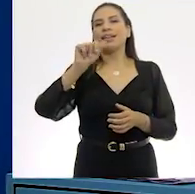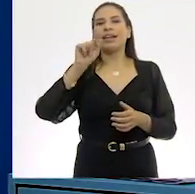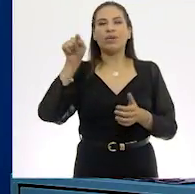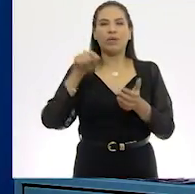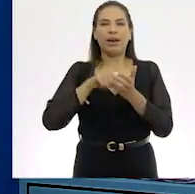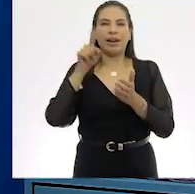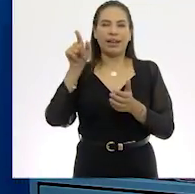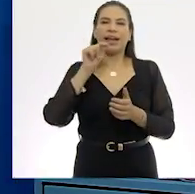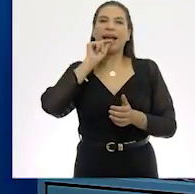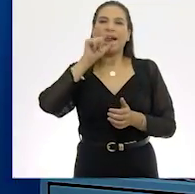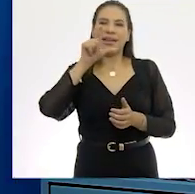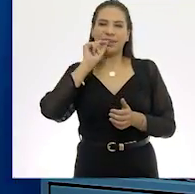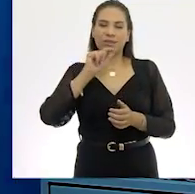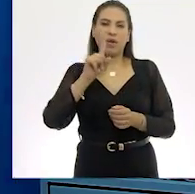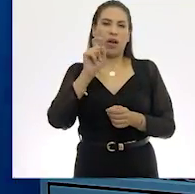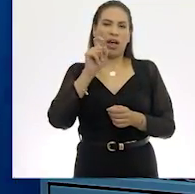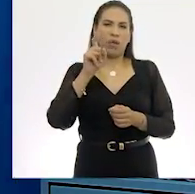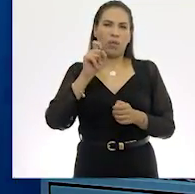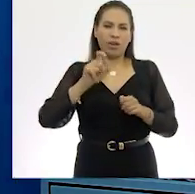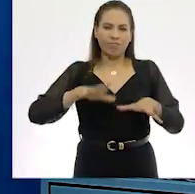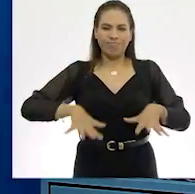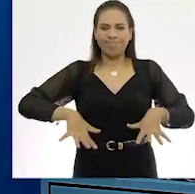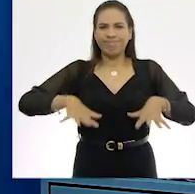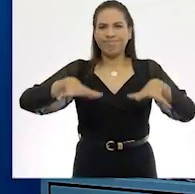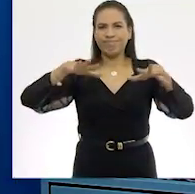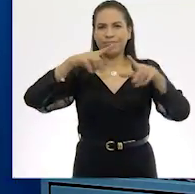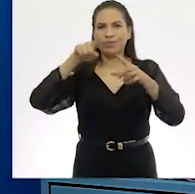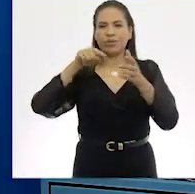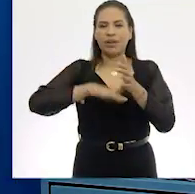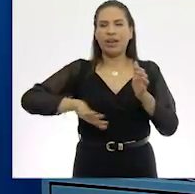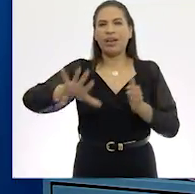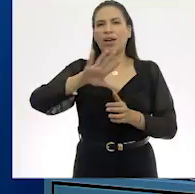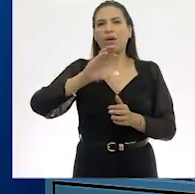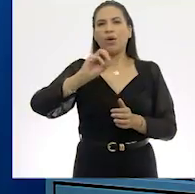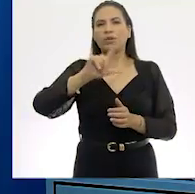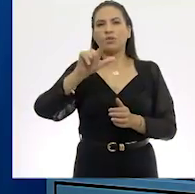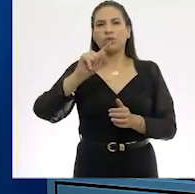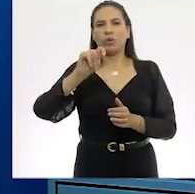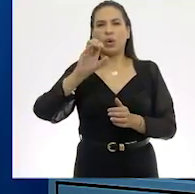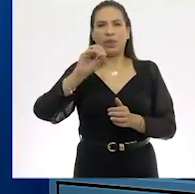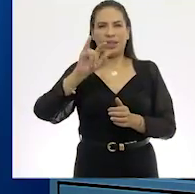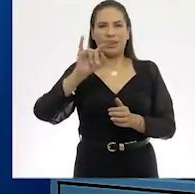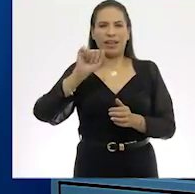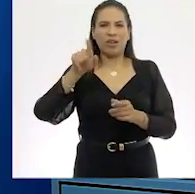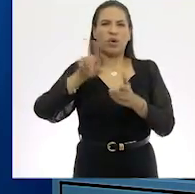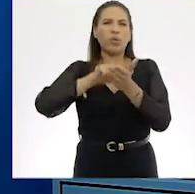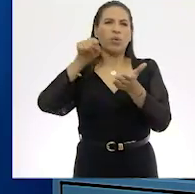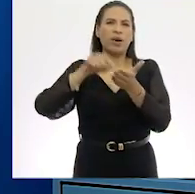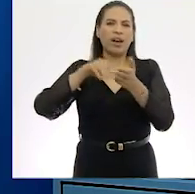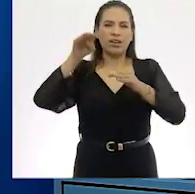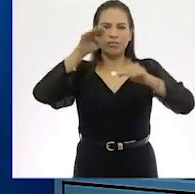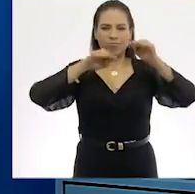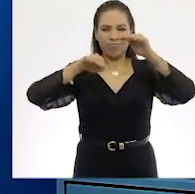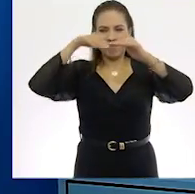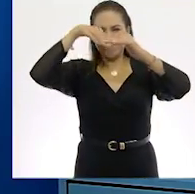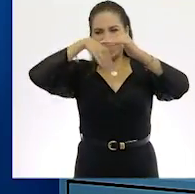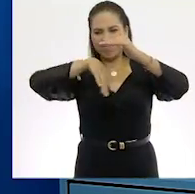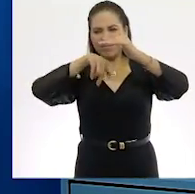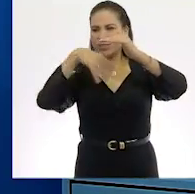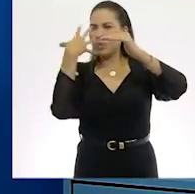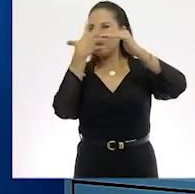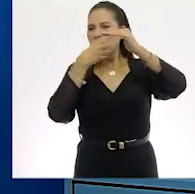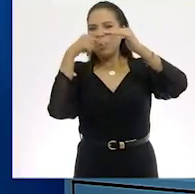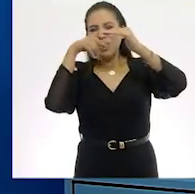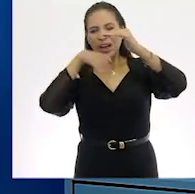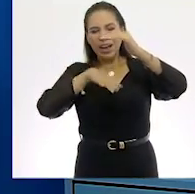Cuentan los ancianos que el agua había negado Ostotitla, lugar entre muchas cuevas, donde hay una cueva muy bonita, que en